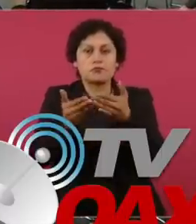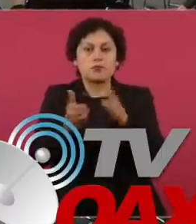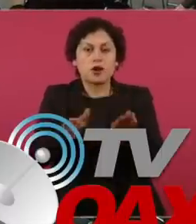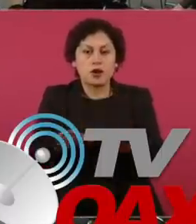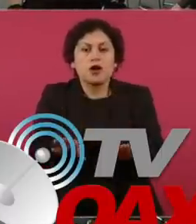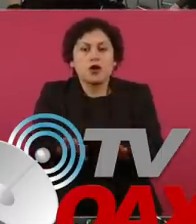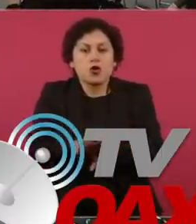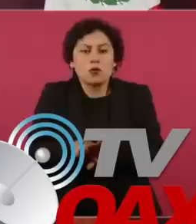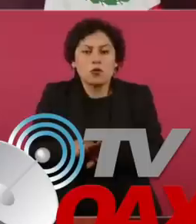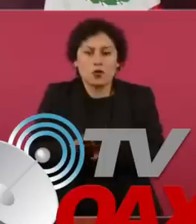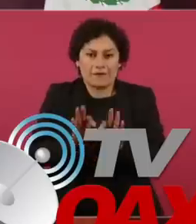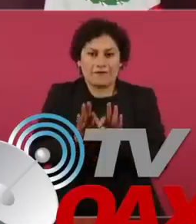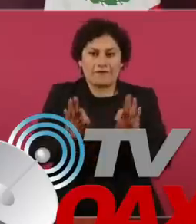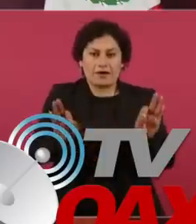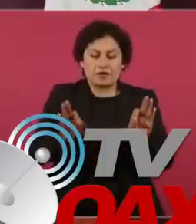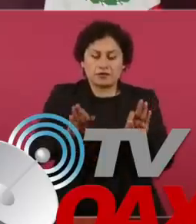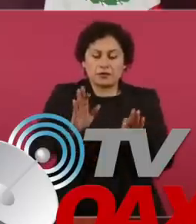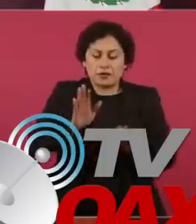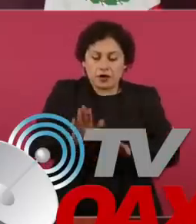Tenemos que ir